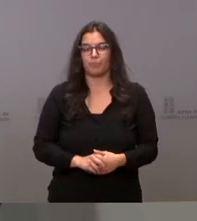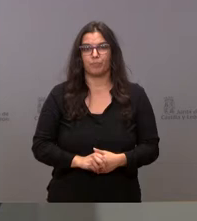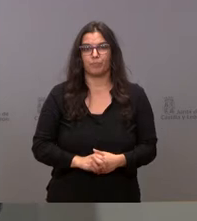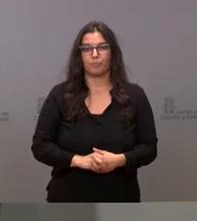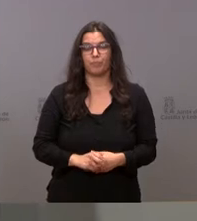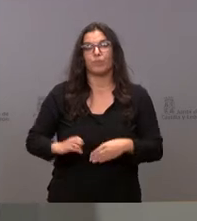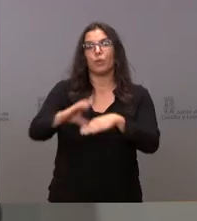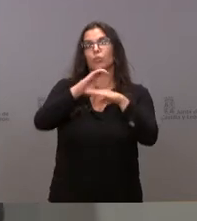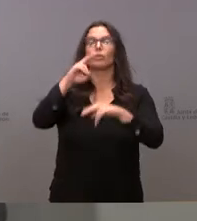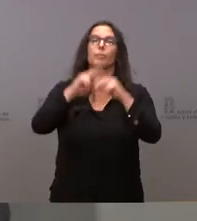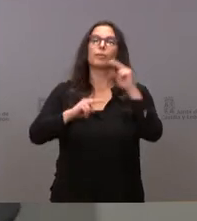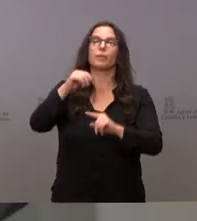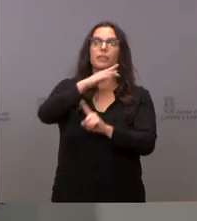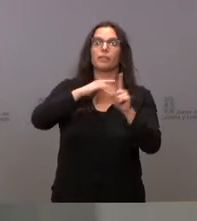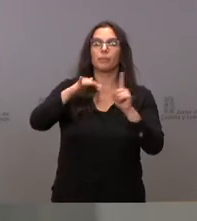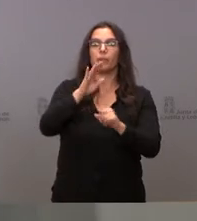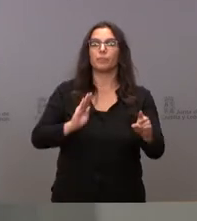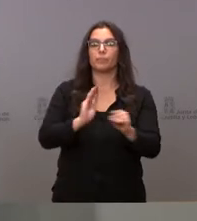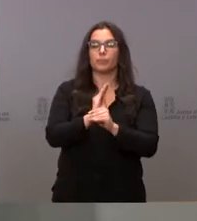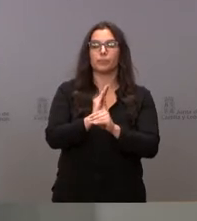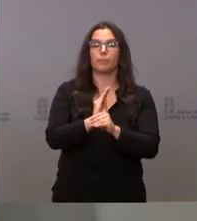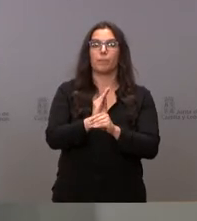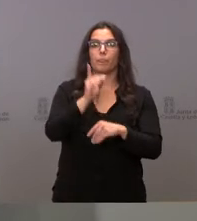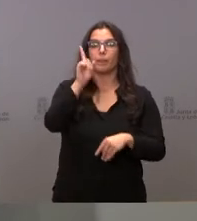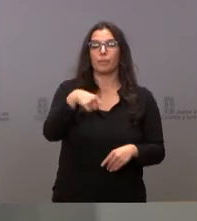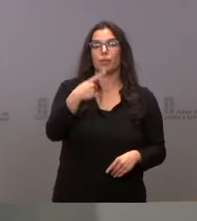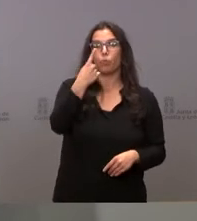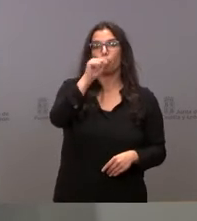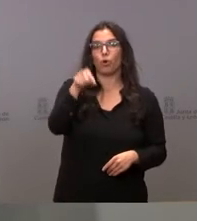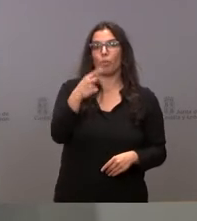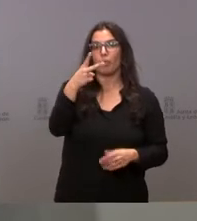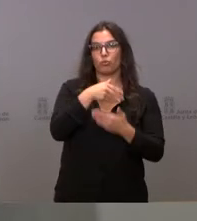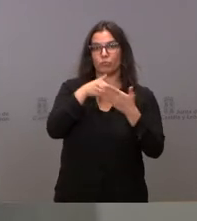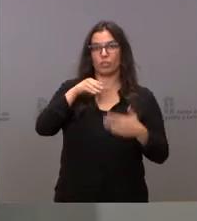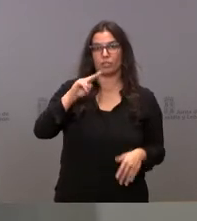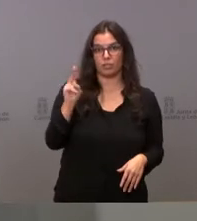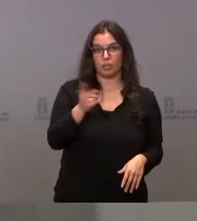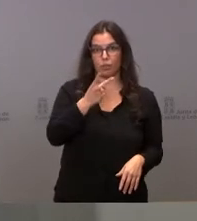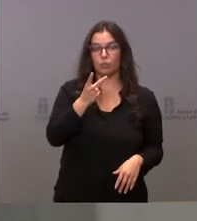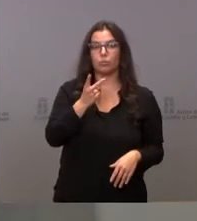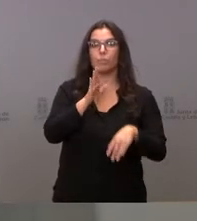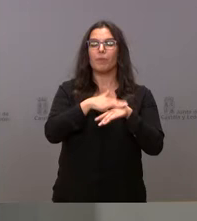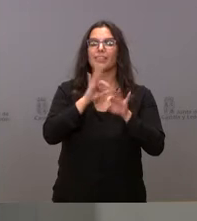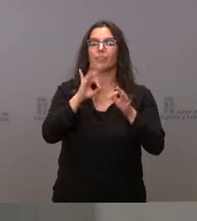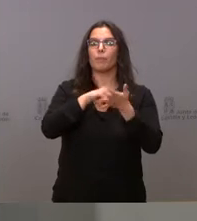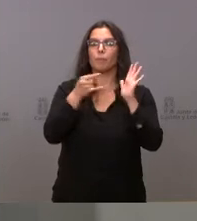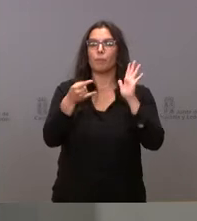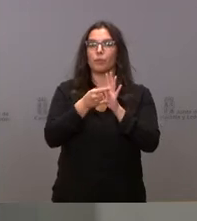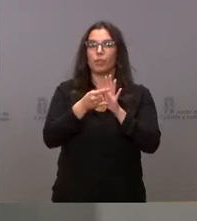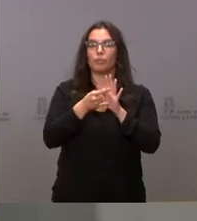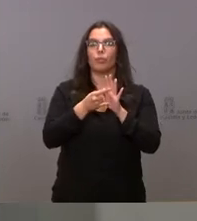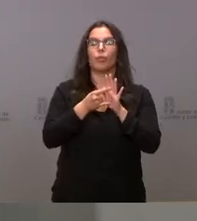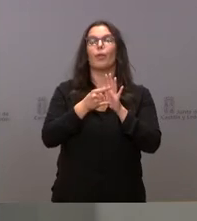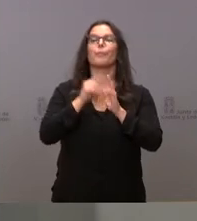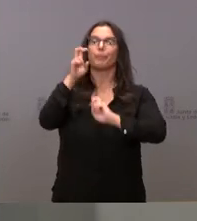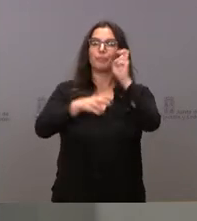La Consejería de Fomento y Medio Ambiente destina también 1,2 millones de euros para proyectos de reordenación forestal